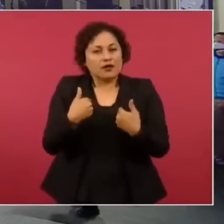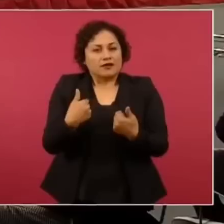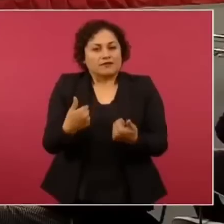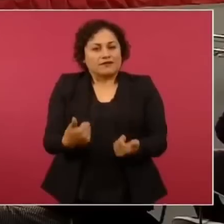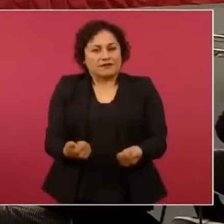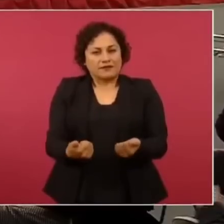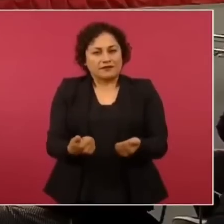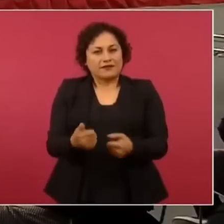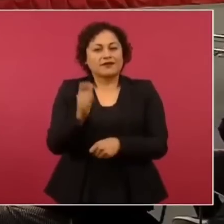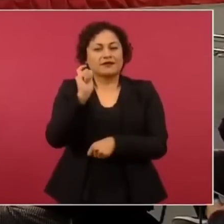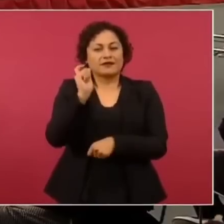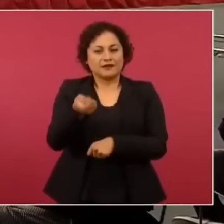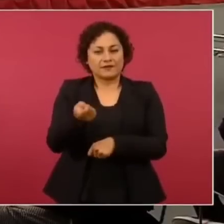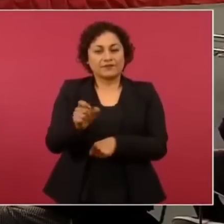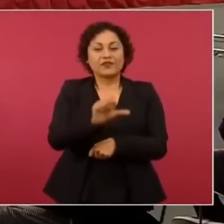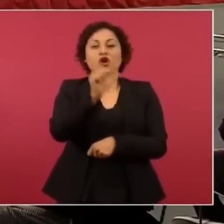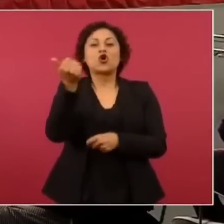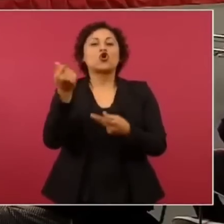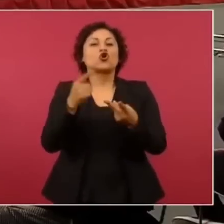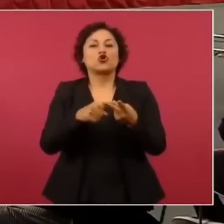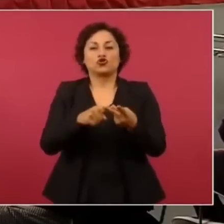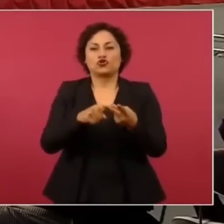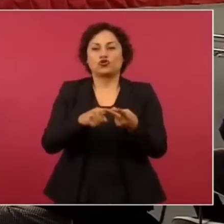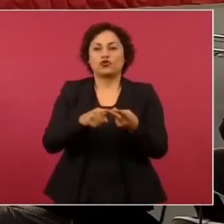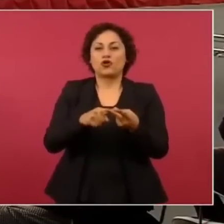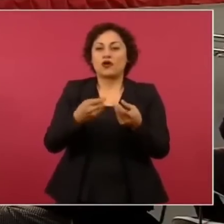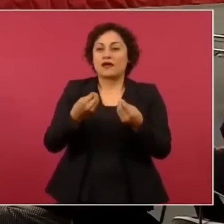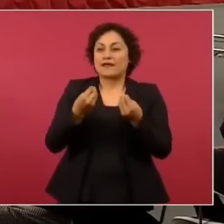dan el cielo a militares.